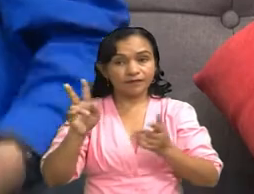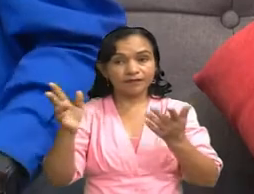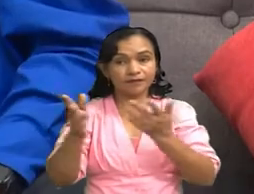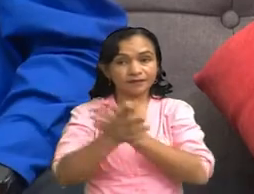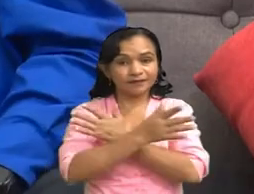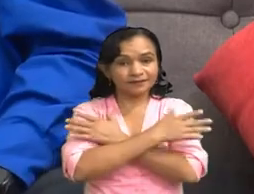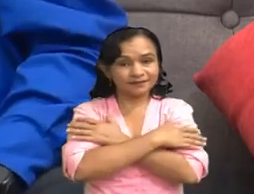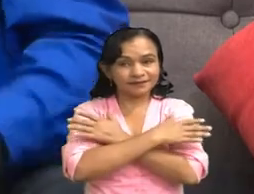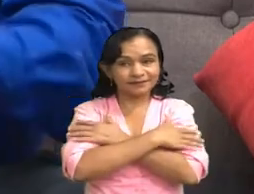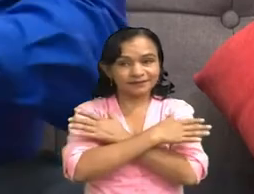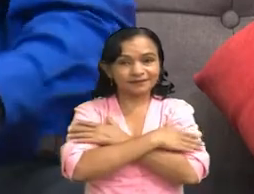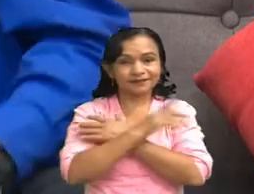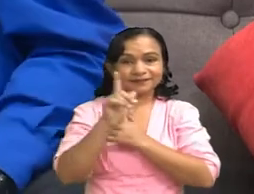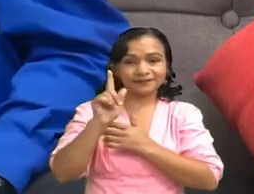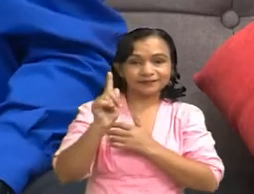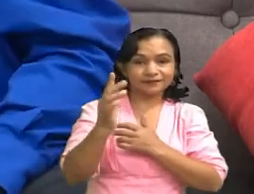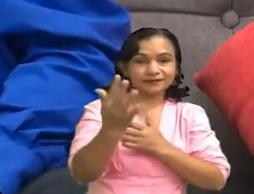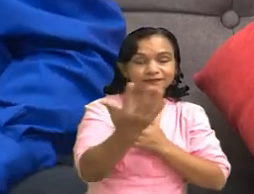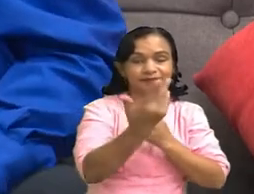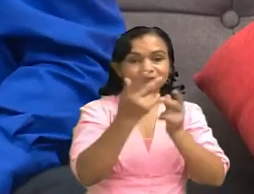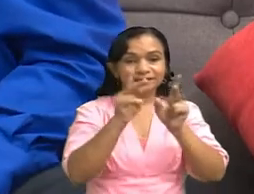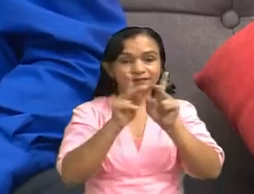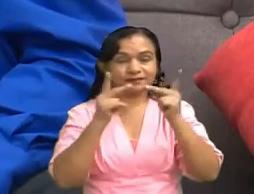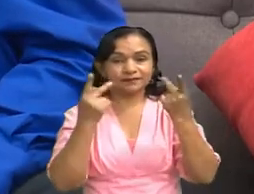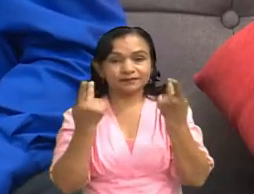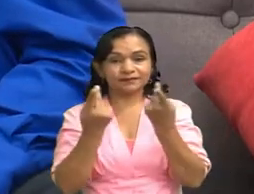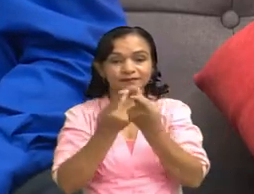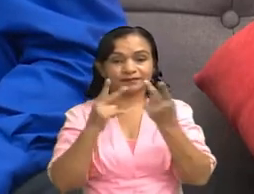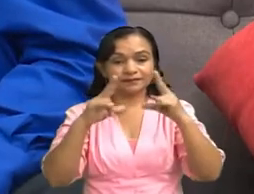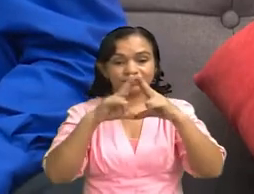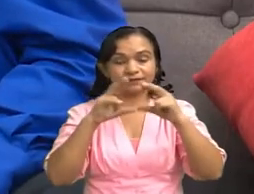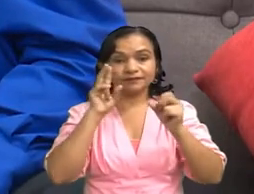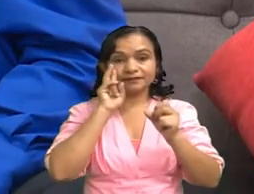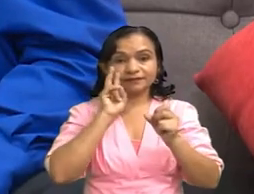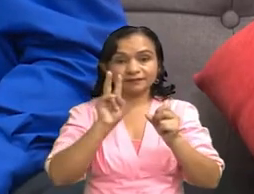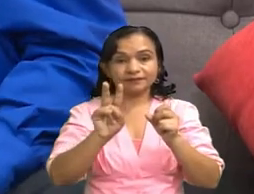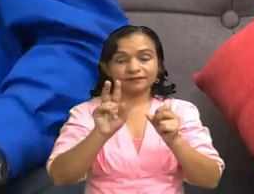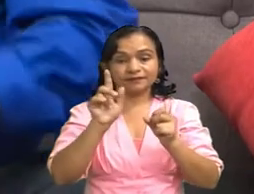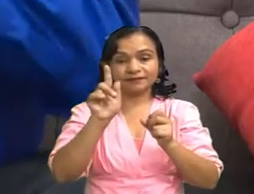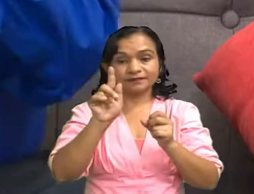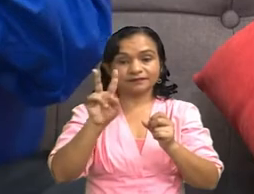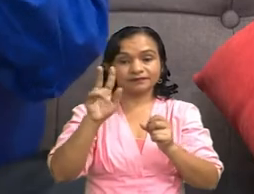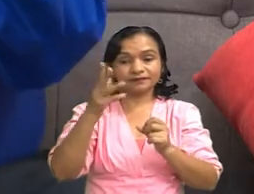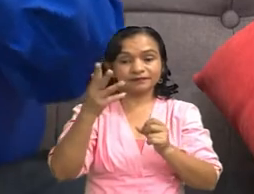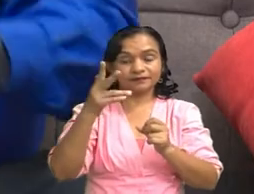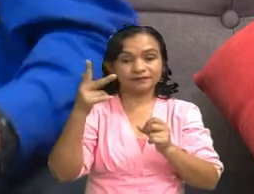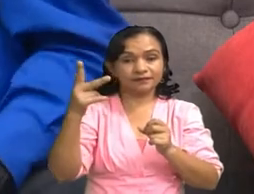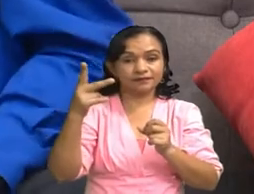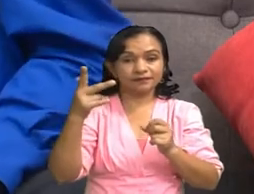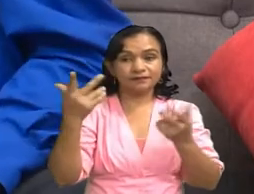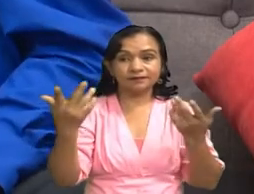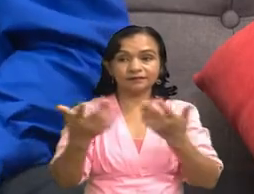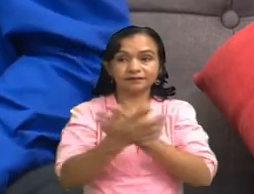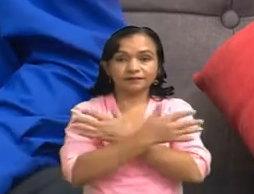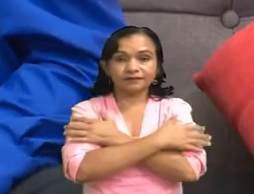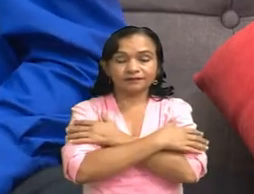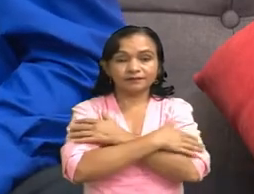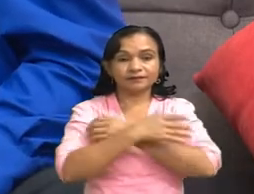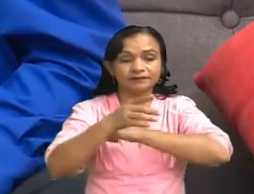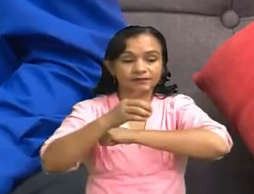saludo a todo el pueblo de Nicaragua y muy fraterno de parte de nuestro